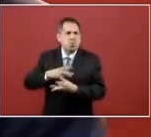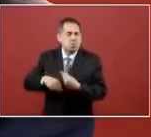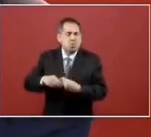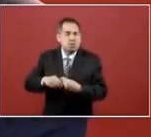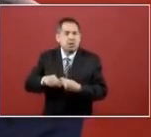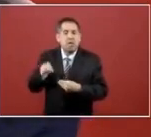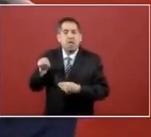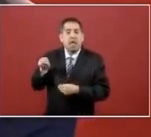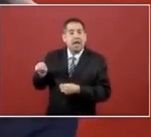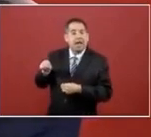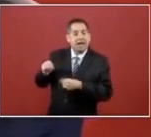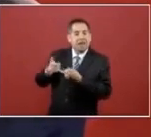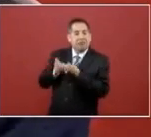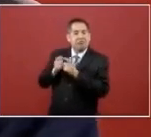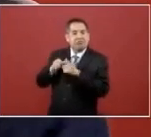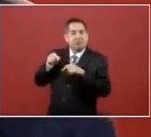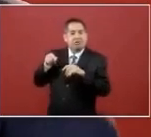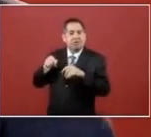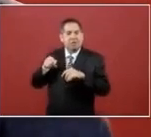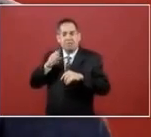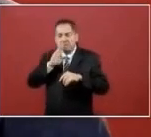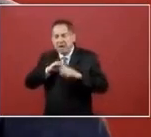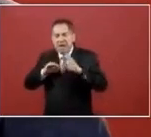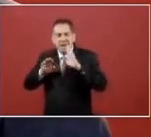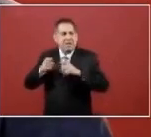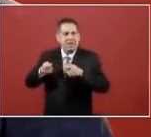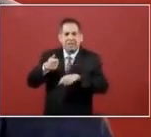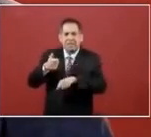en una empresa fracasada,